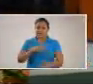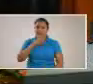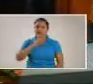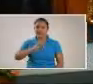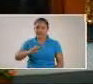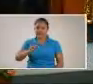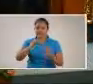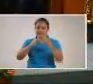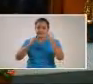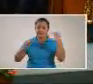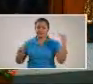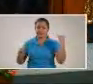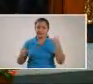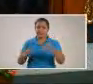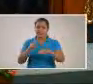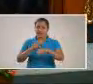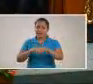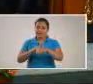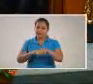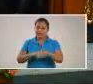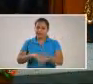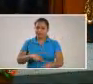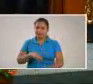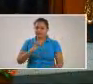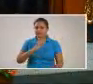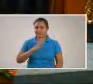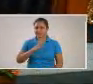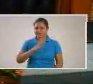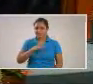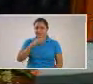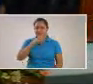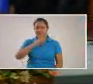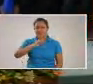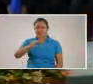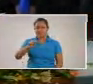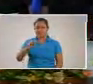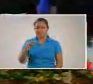final. El tiempo que nos queda es muy corto.